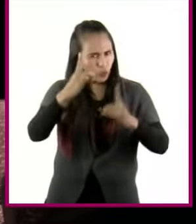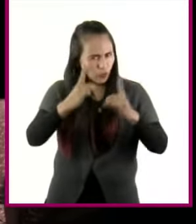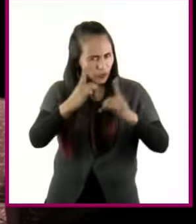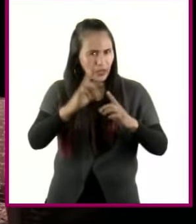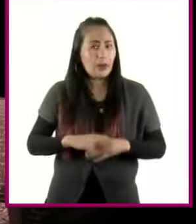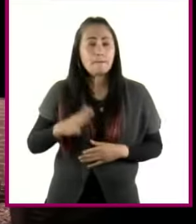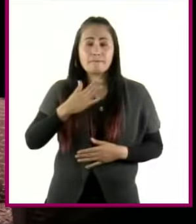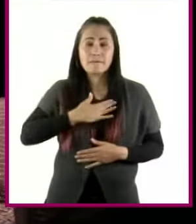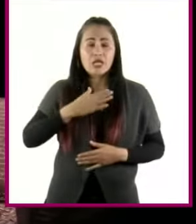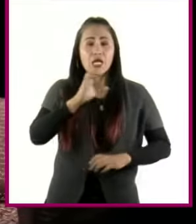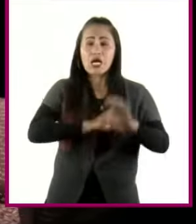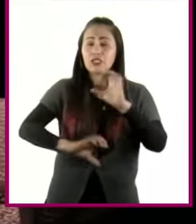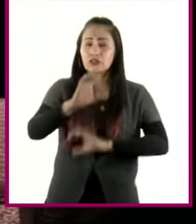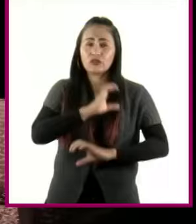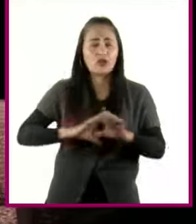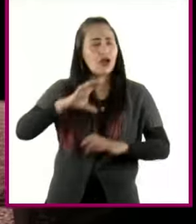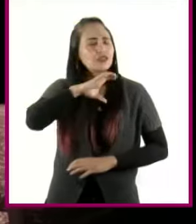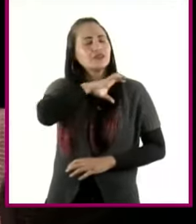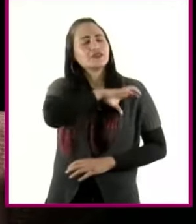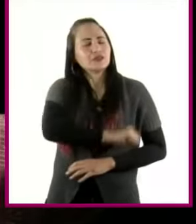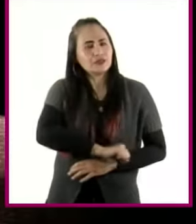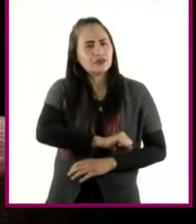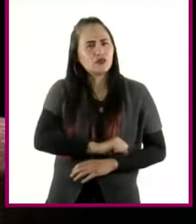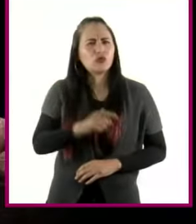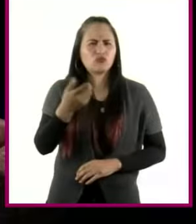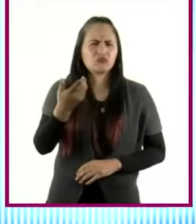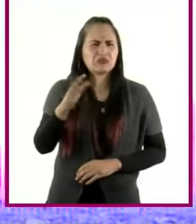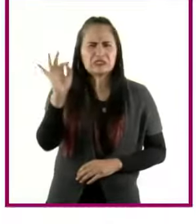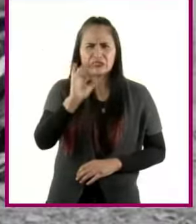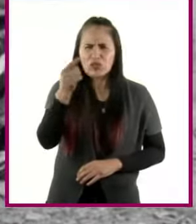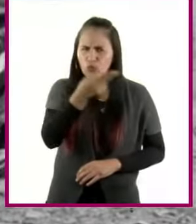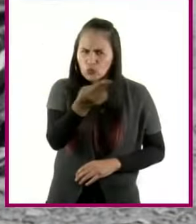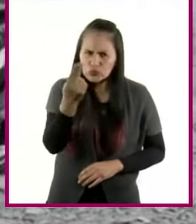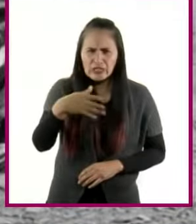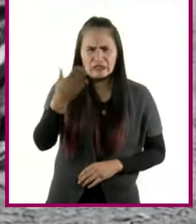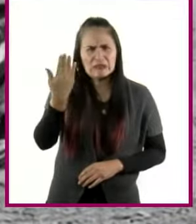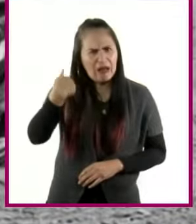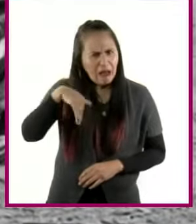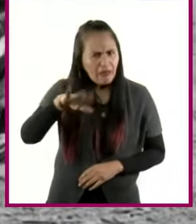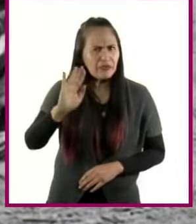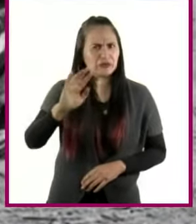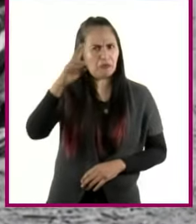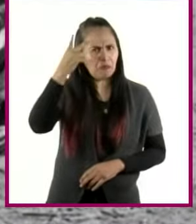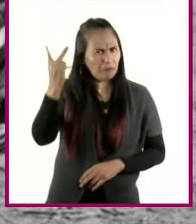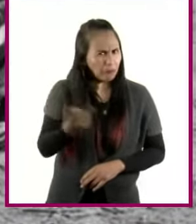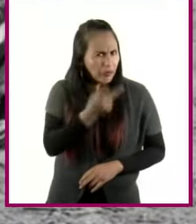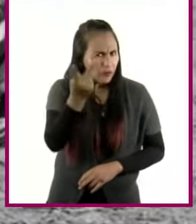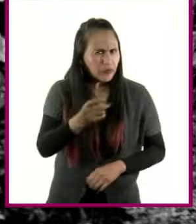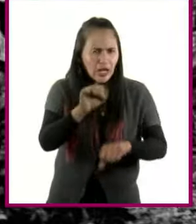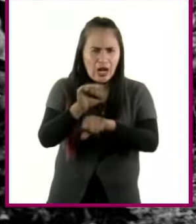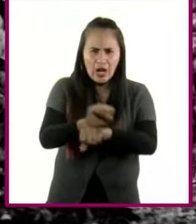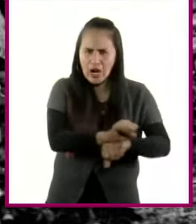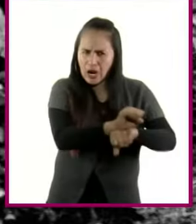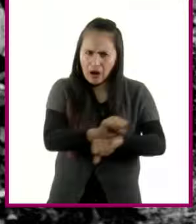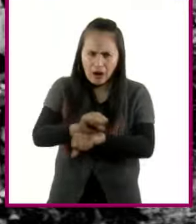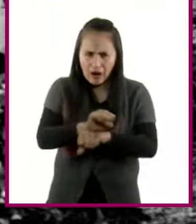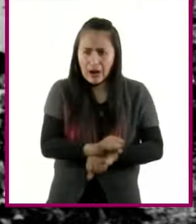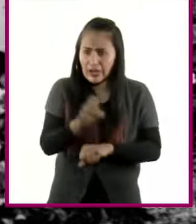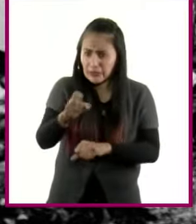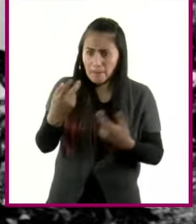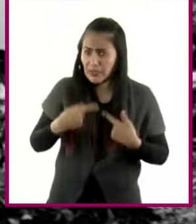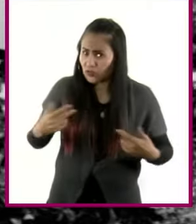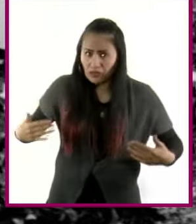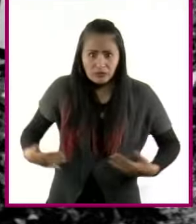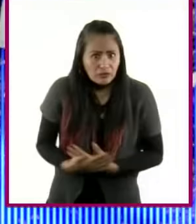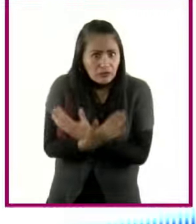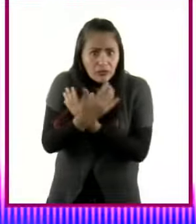mis canciones favoritas, ¿alguna vez se han preguntado si la esclavitud es una condición natural de ciertas